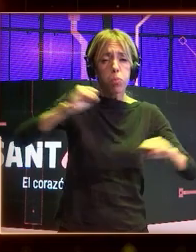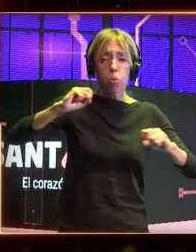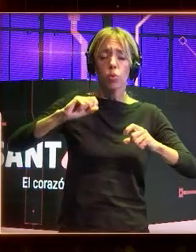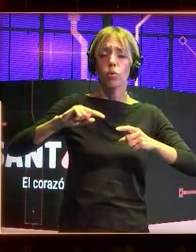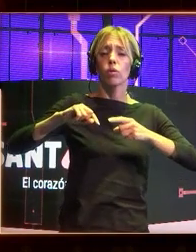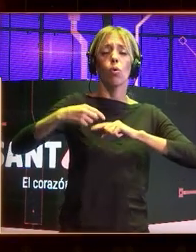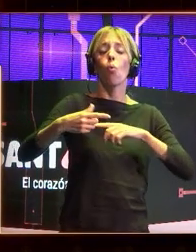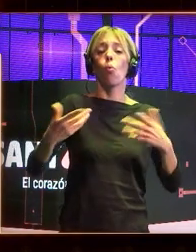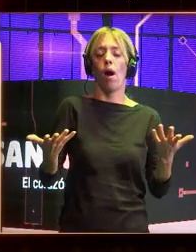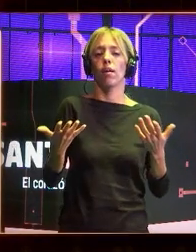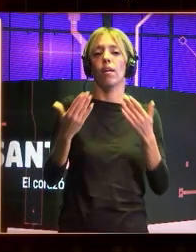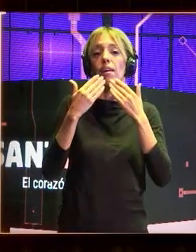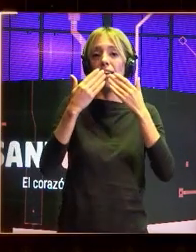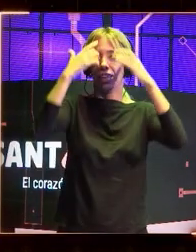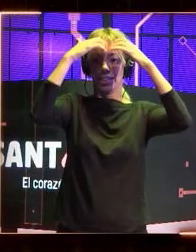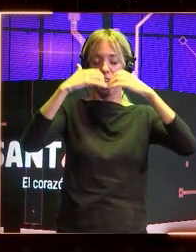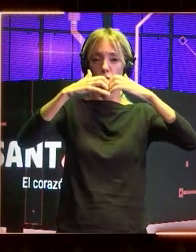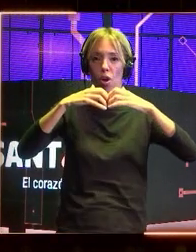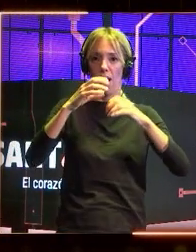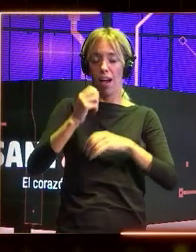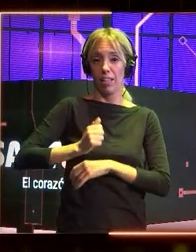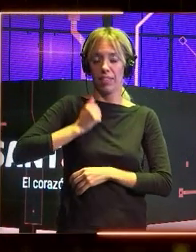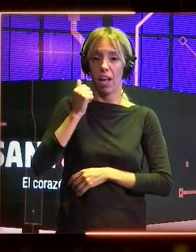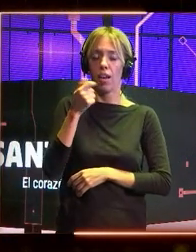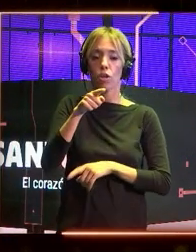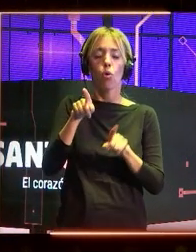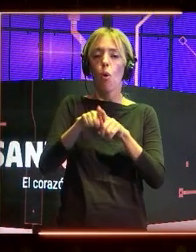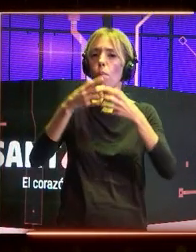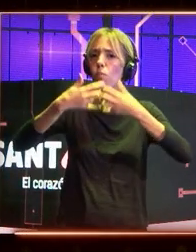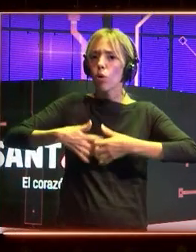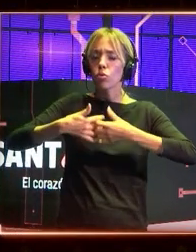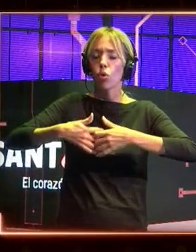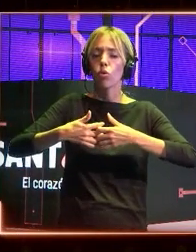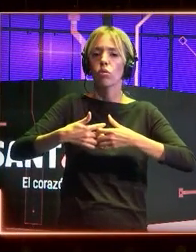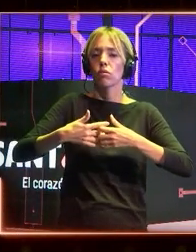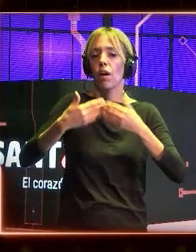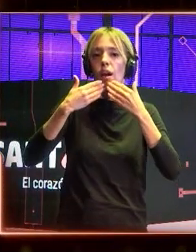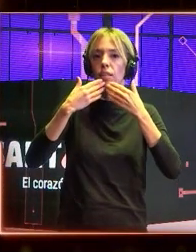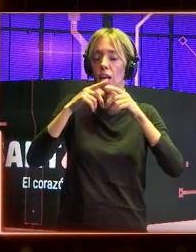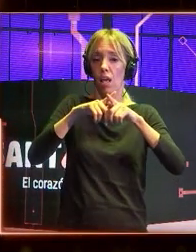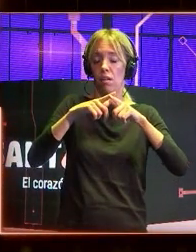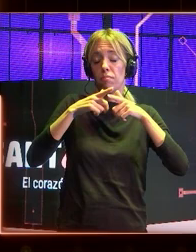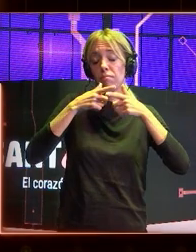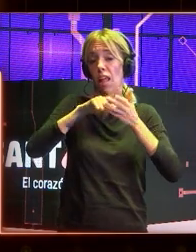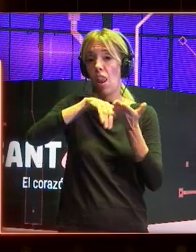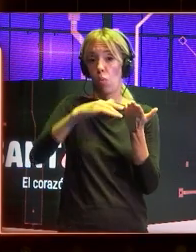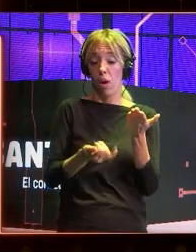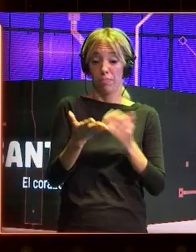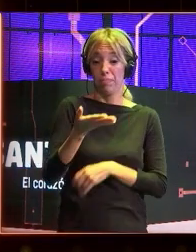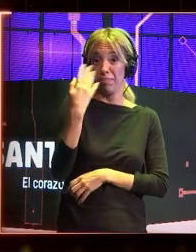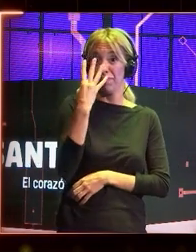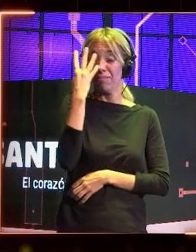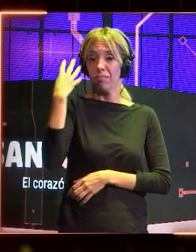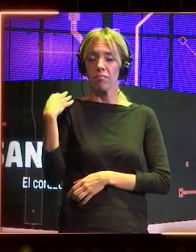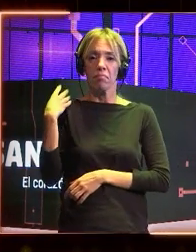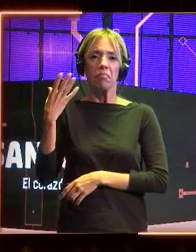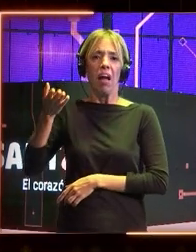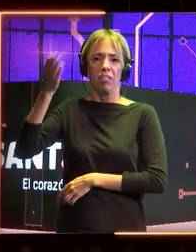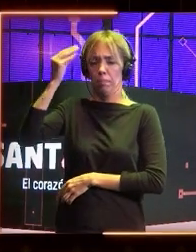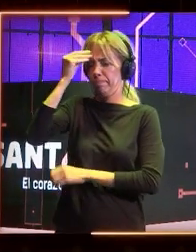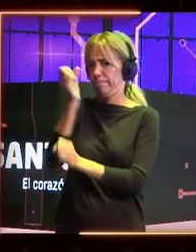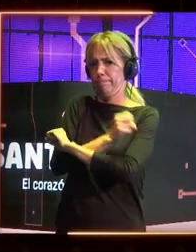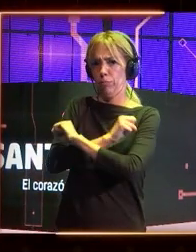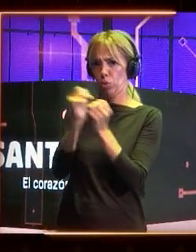explica por estos cerebros artificiales que están sirviendo de motor a través del lenguaje y que hace 4 años eran ciencia